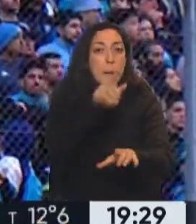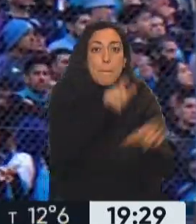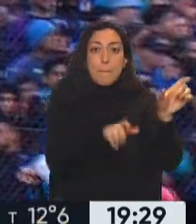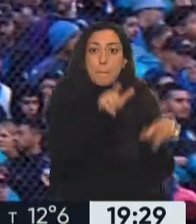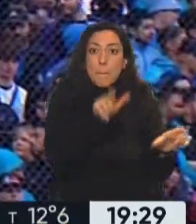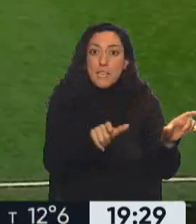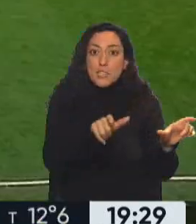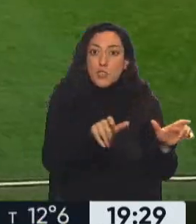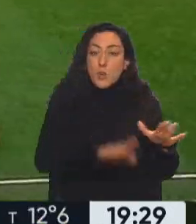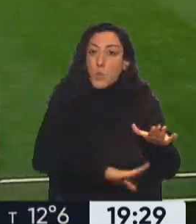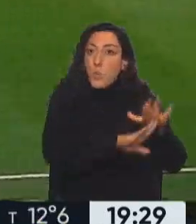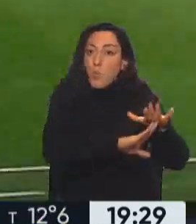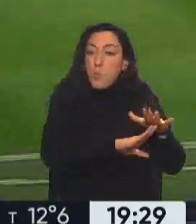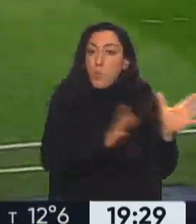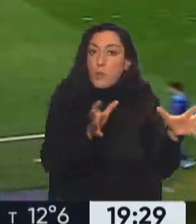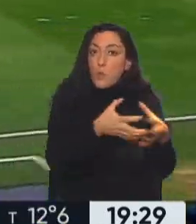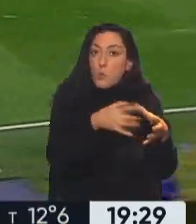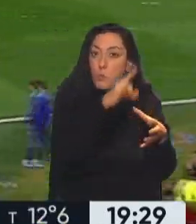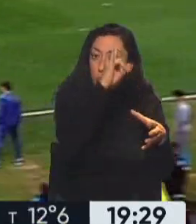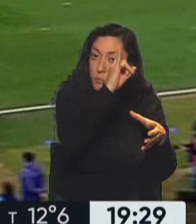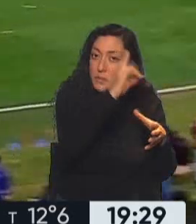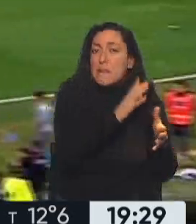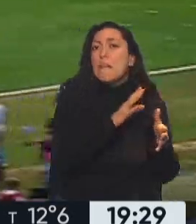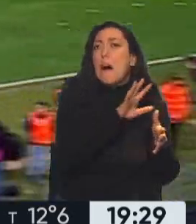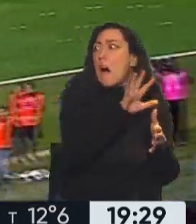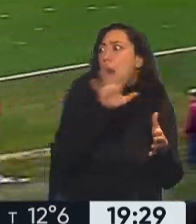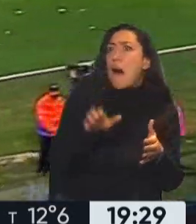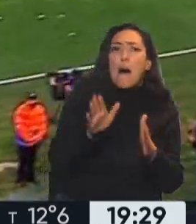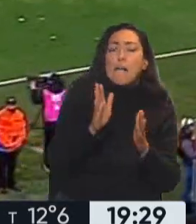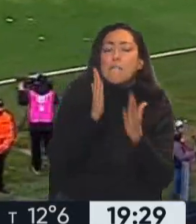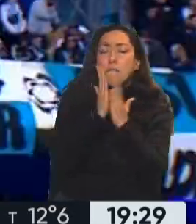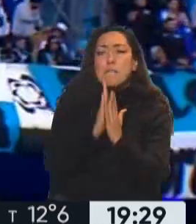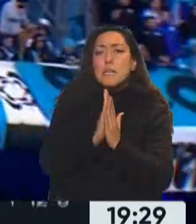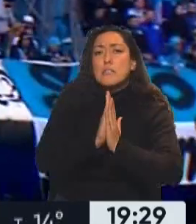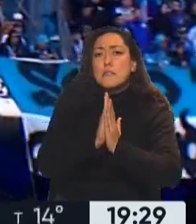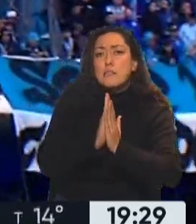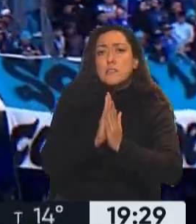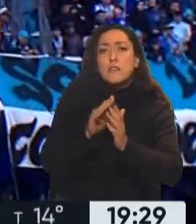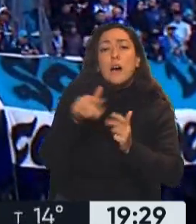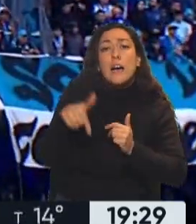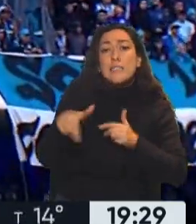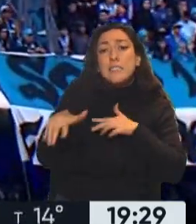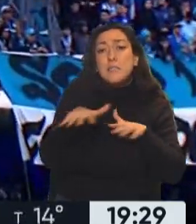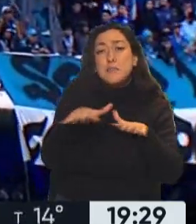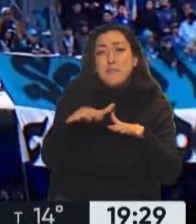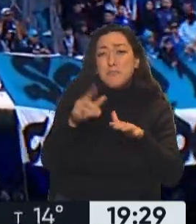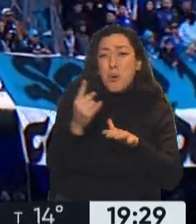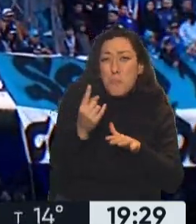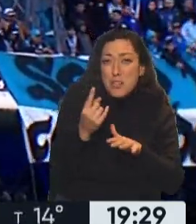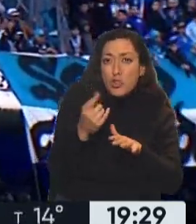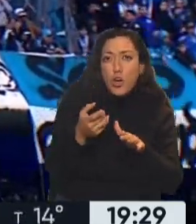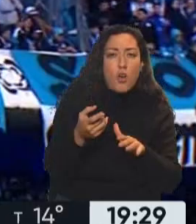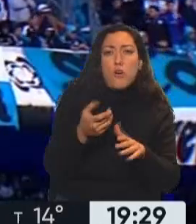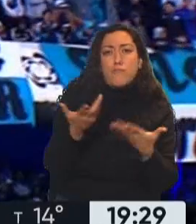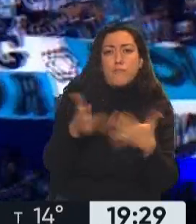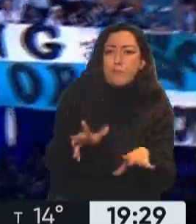más importantes del plantel del Rojo lo fueron a buscar y le dijeron: en estos momentos no te podés ir